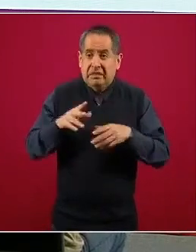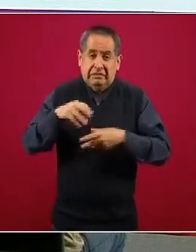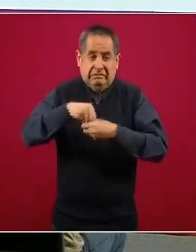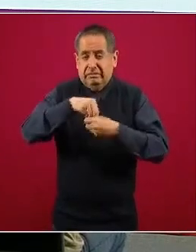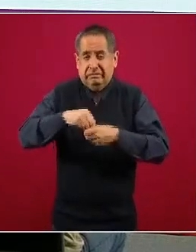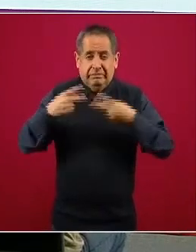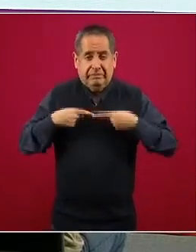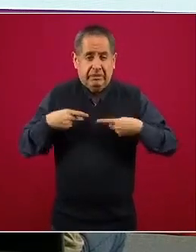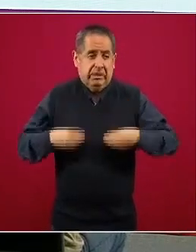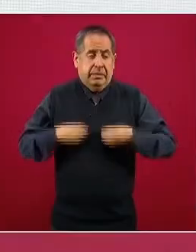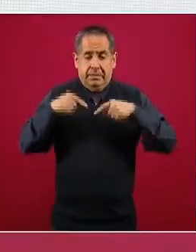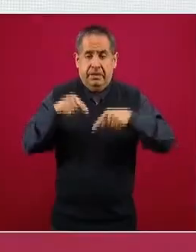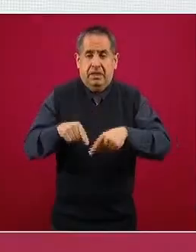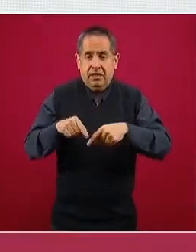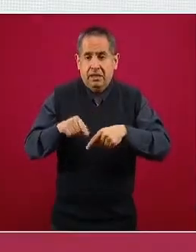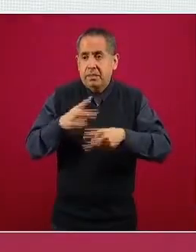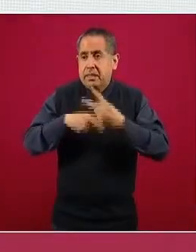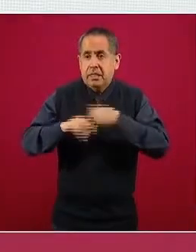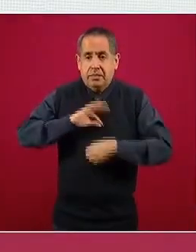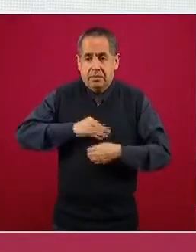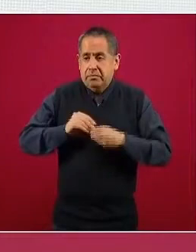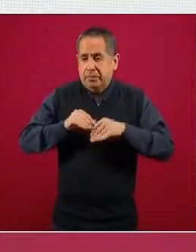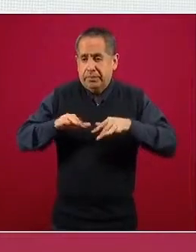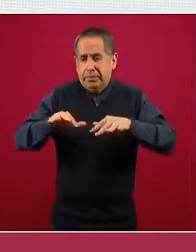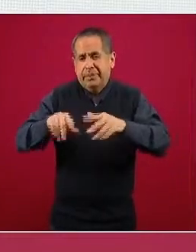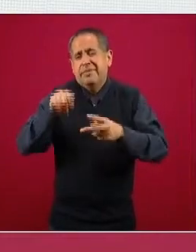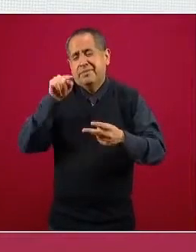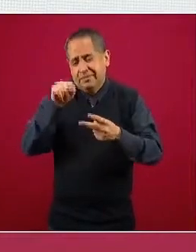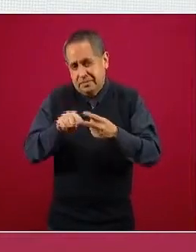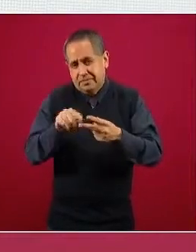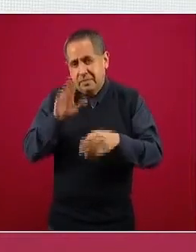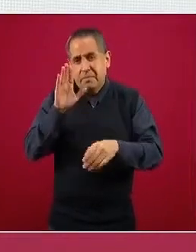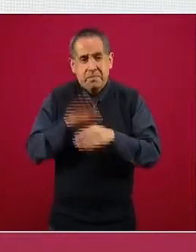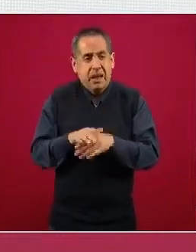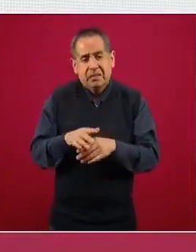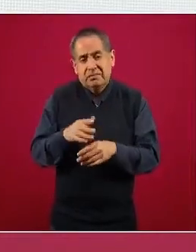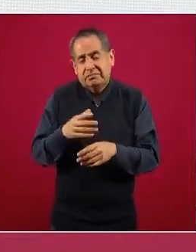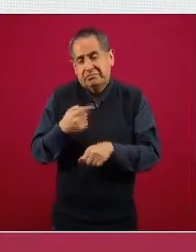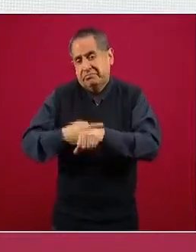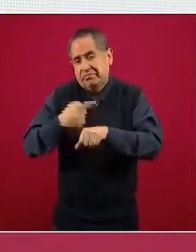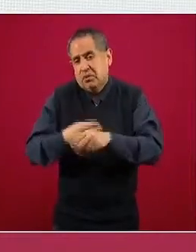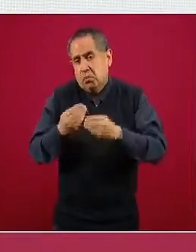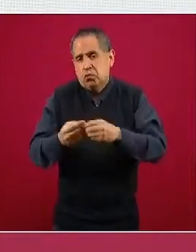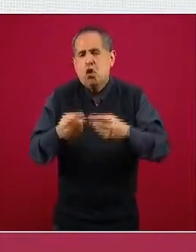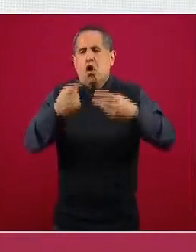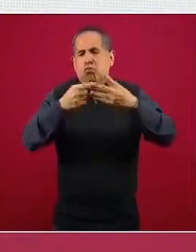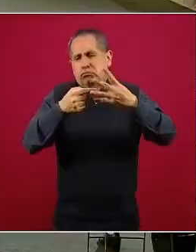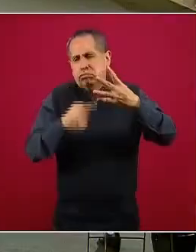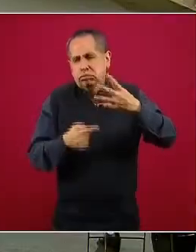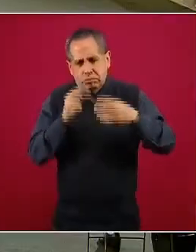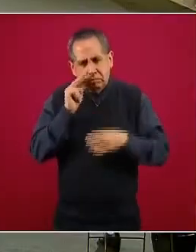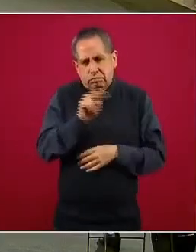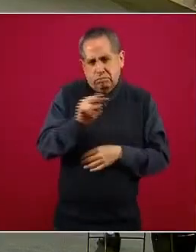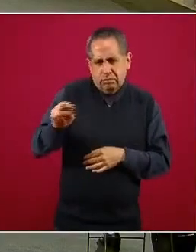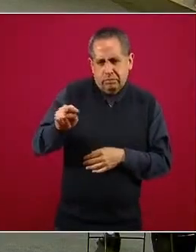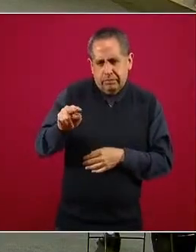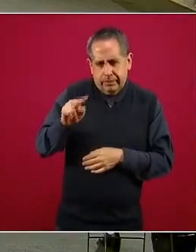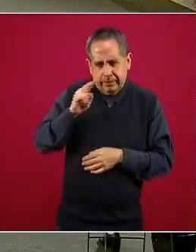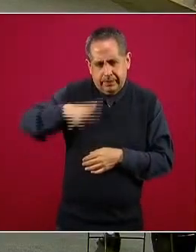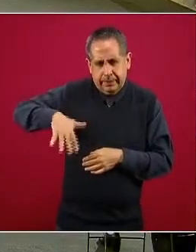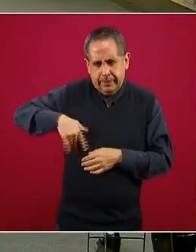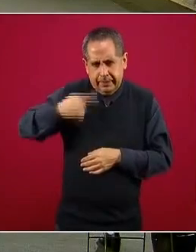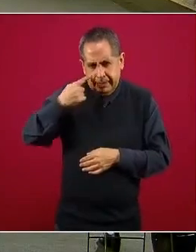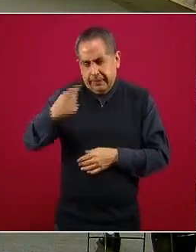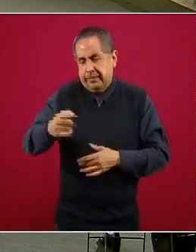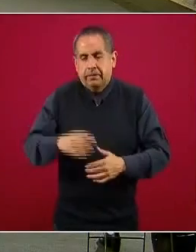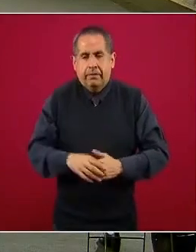del estado, también por la incidencia sabemos que son las de mayor actividad. Y el conjunto del estado, pues la actividad que ya acabamos